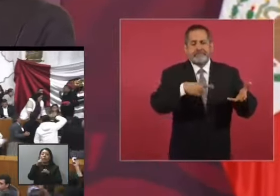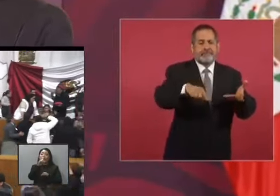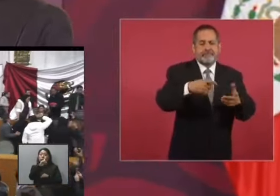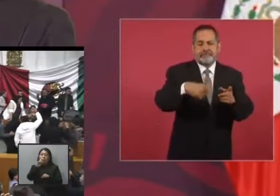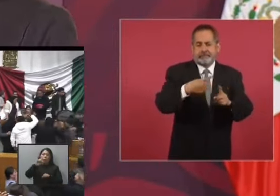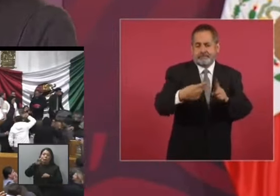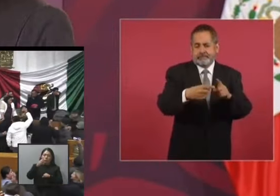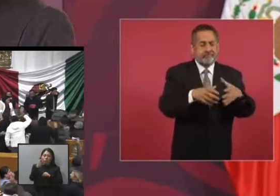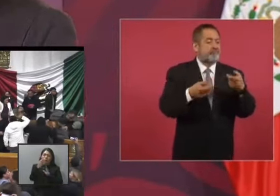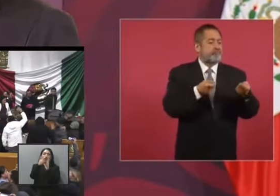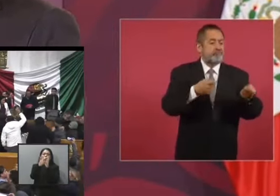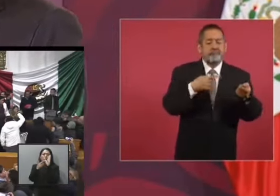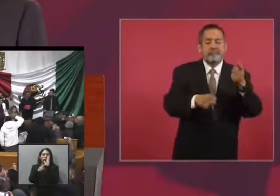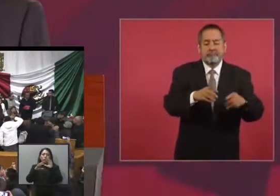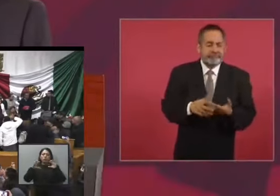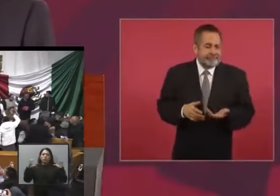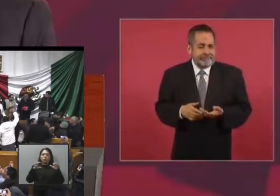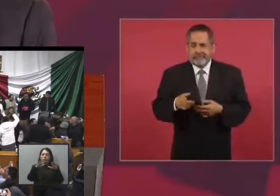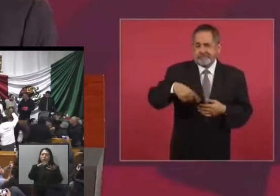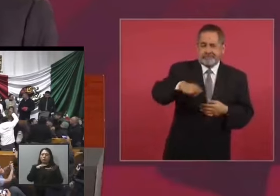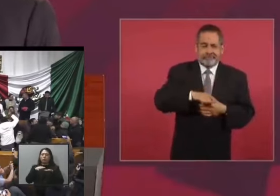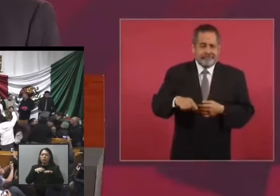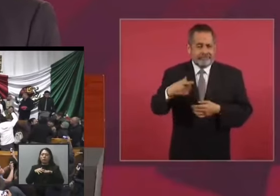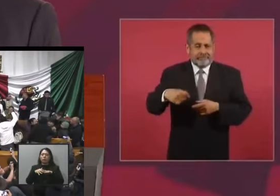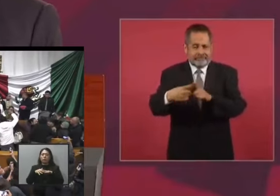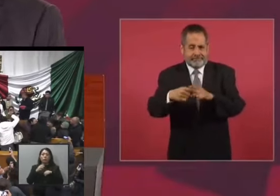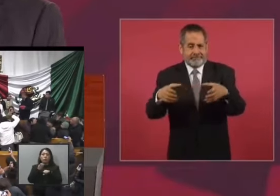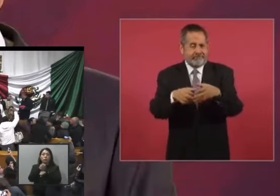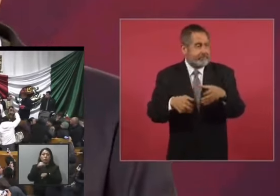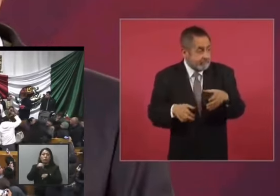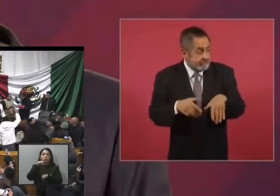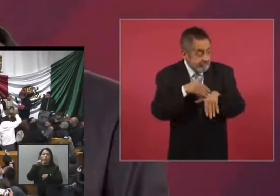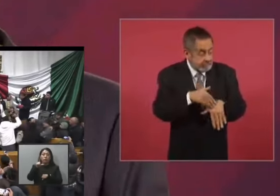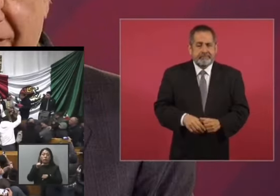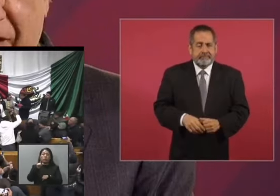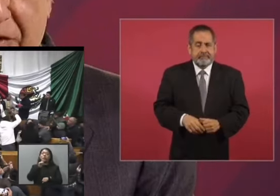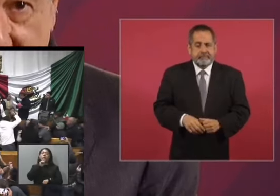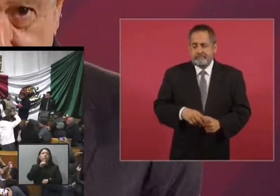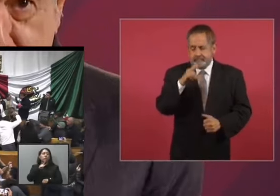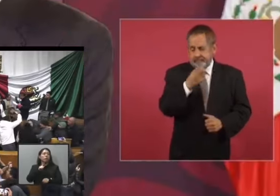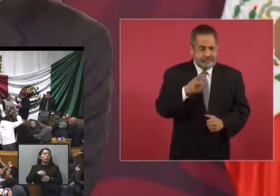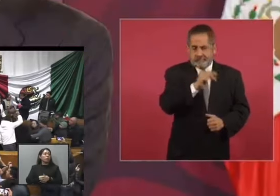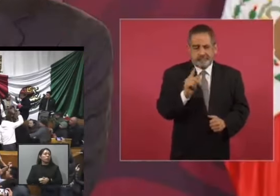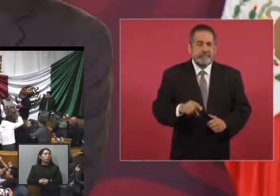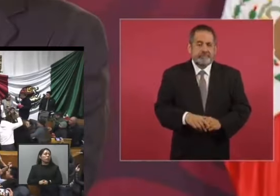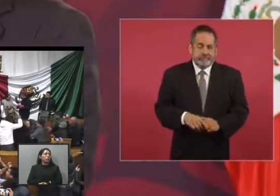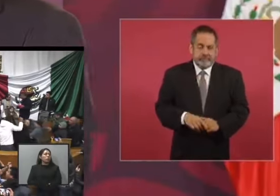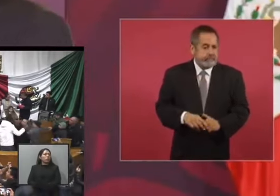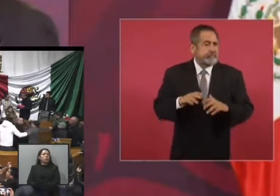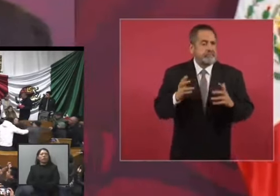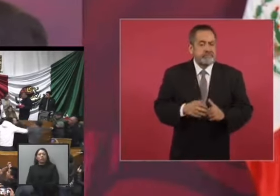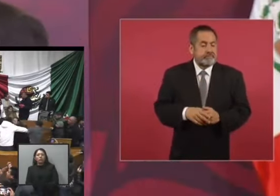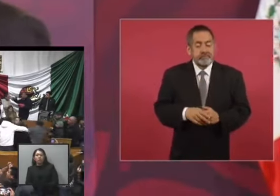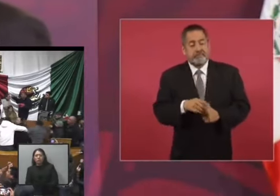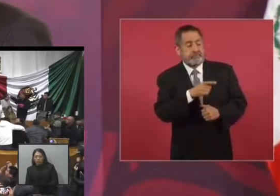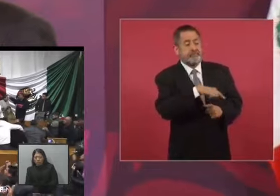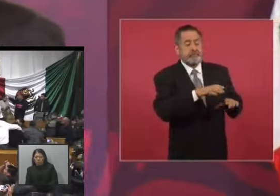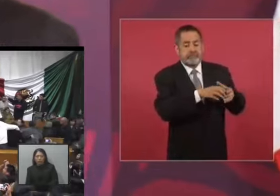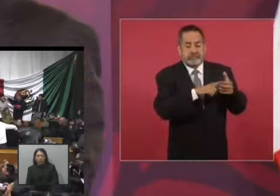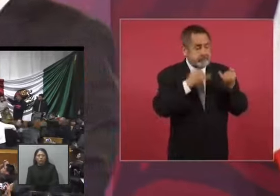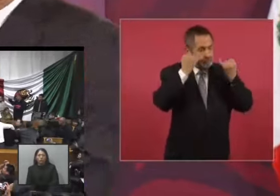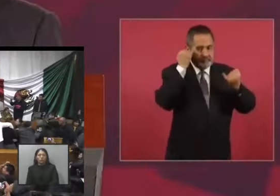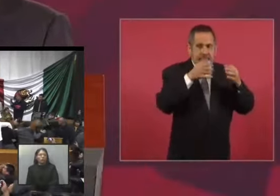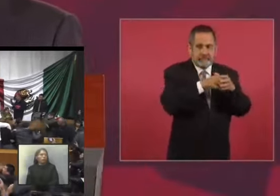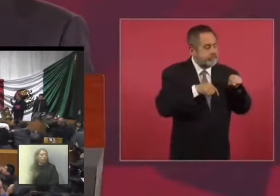media, como si los integrantes de la clase media fuesen borregos, y no es así. Entonces ellos, en